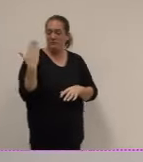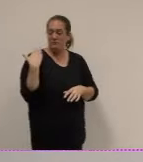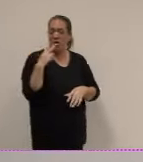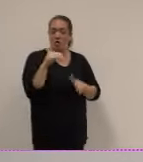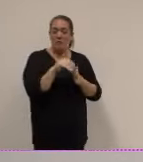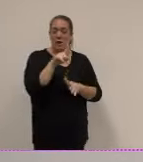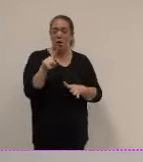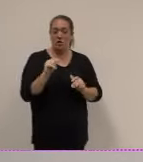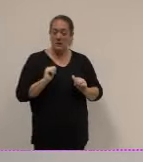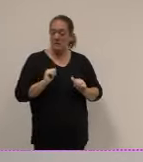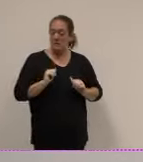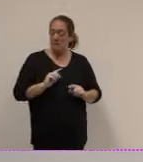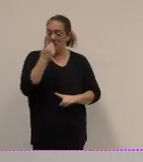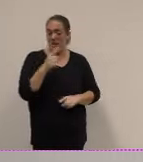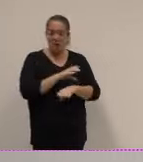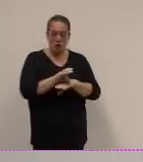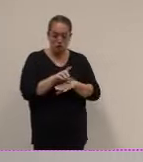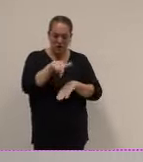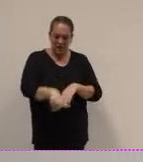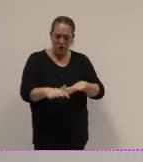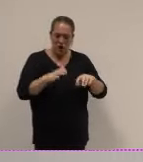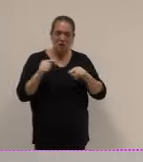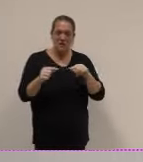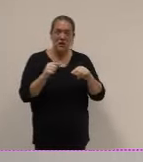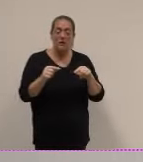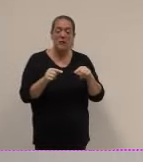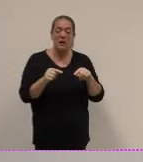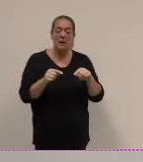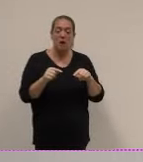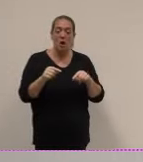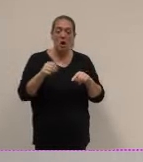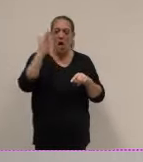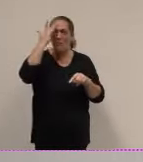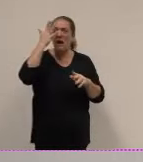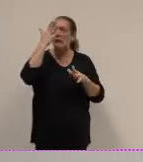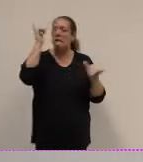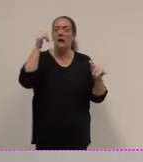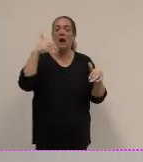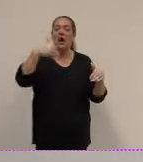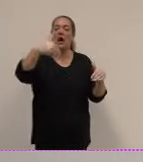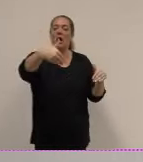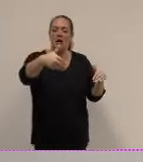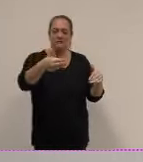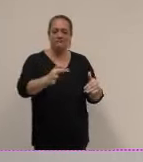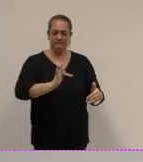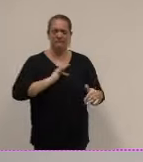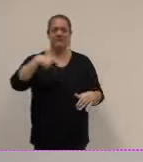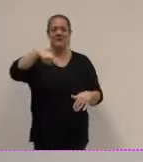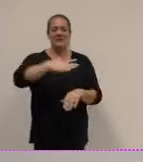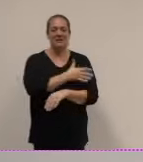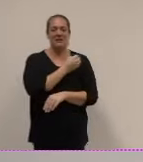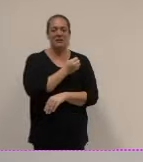por primera vez como consejero a este salón de plenos, pues no podía ni imaginar que años más tarde llegaría a ser presidente del